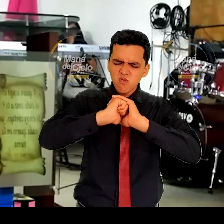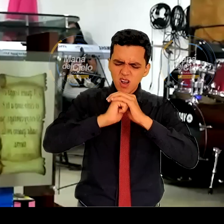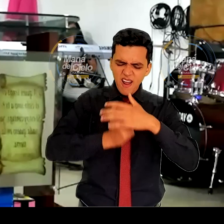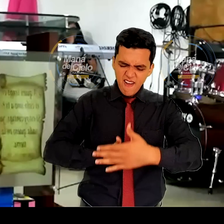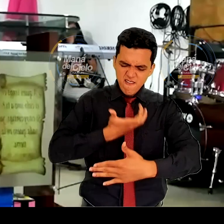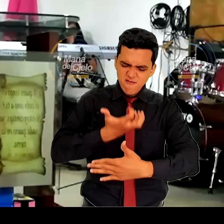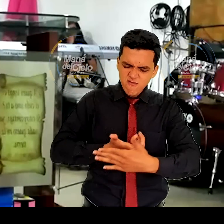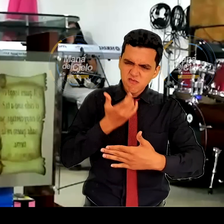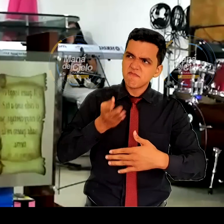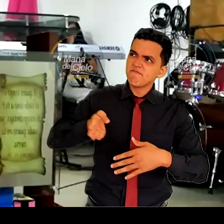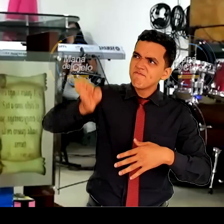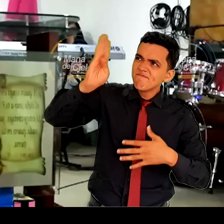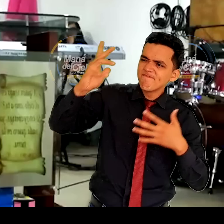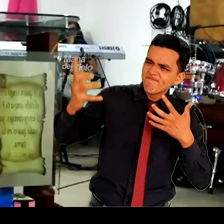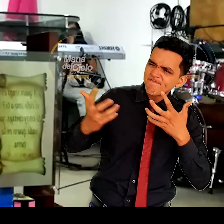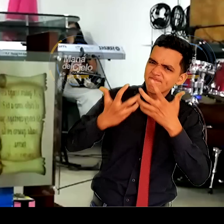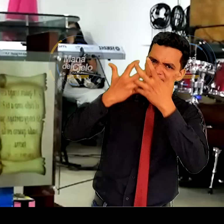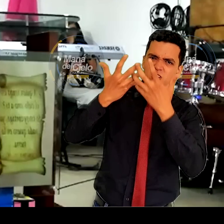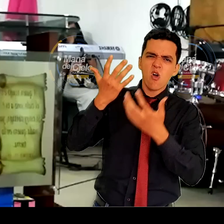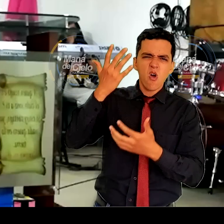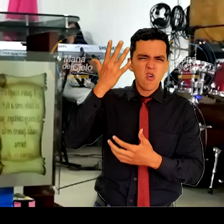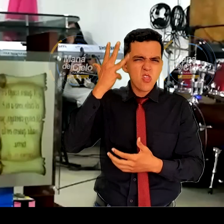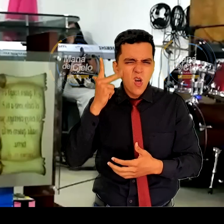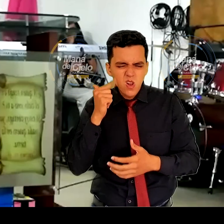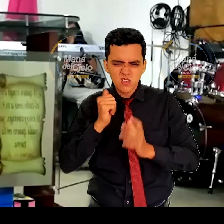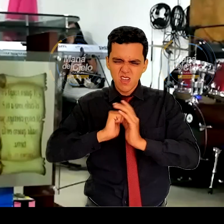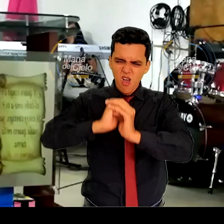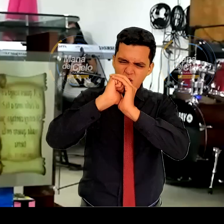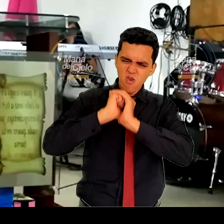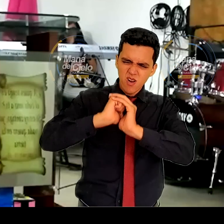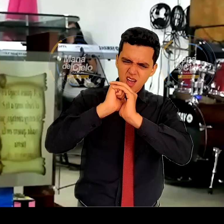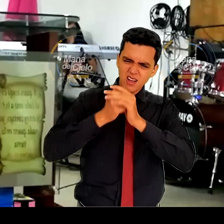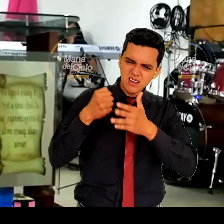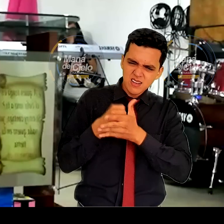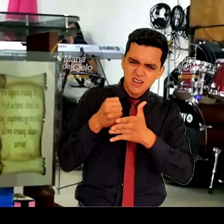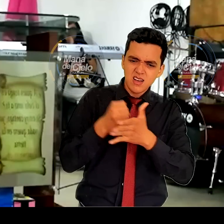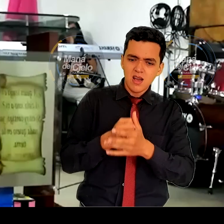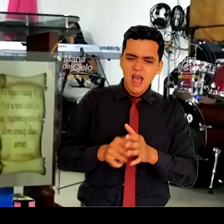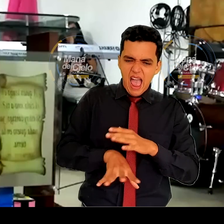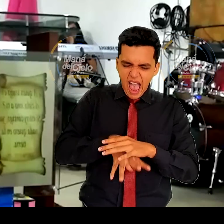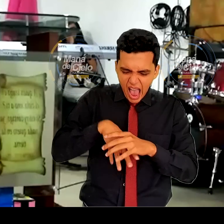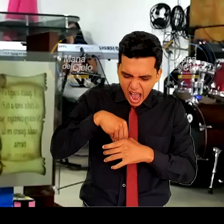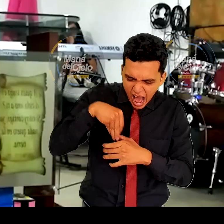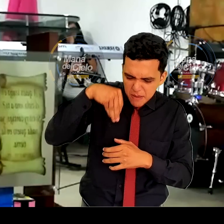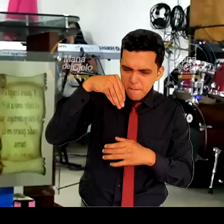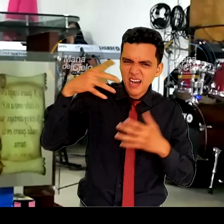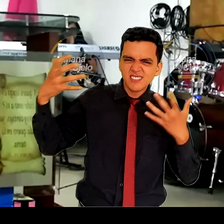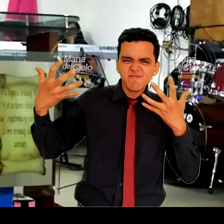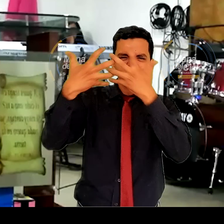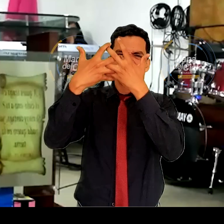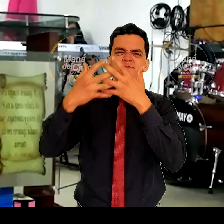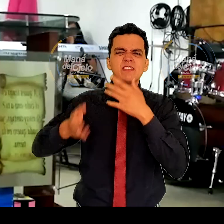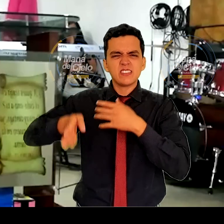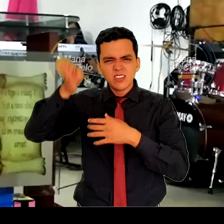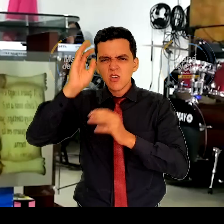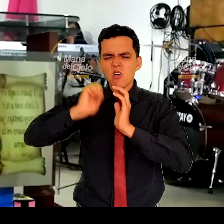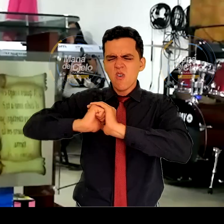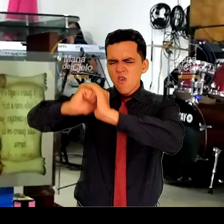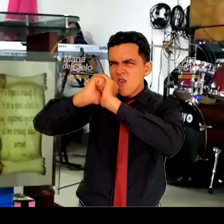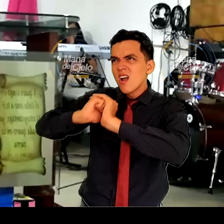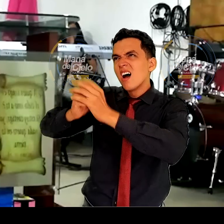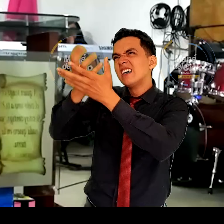está hablando de perseverar en la oración, está hablando de orar con el alma. Hermano, yo le quiero invitar esta